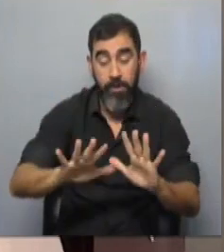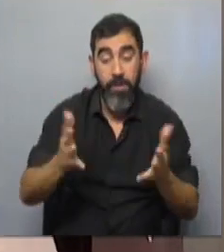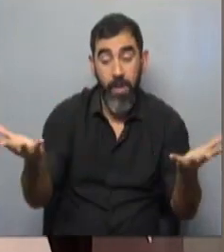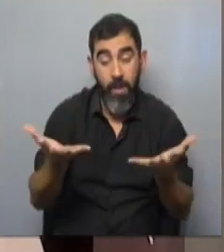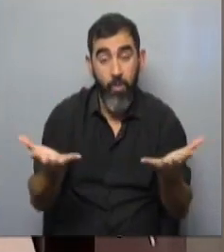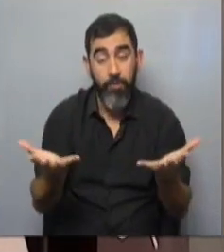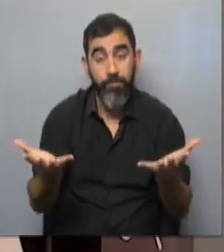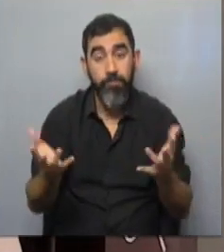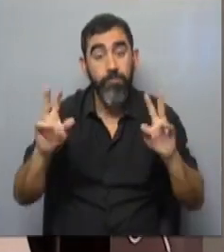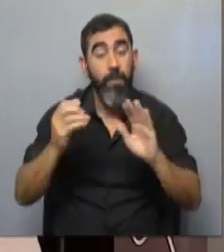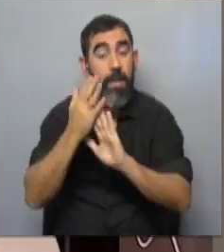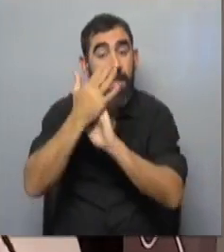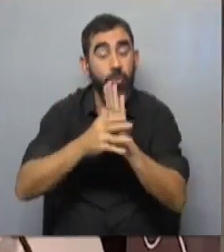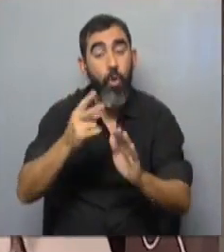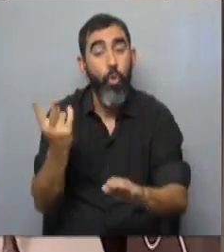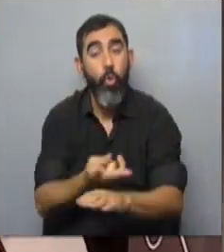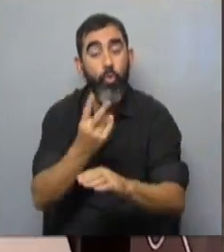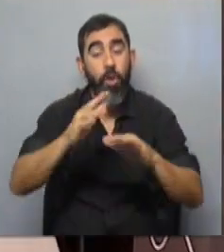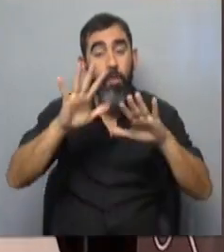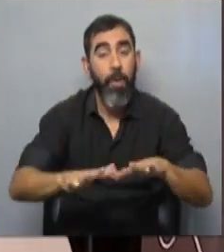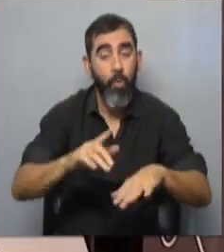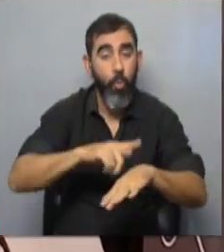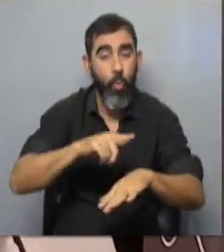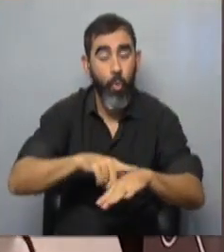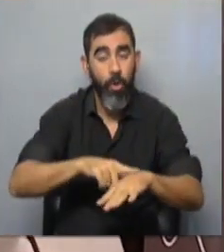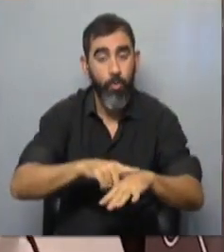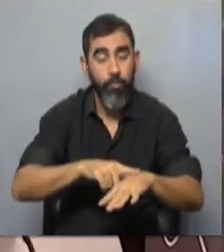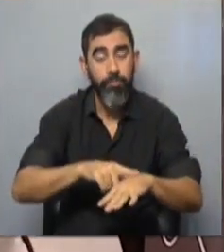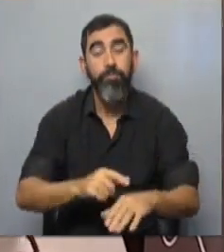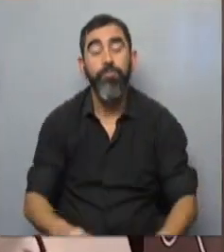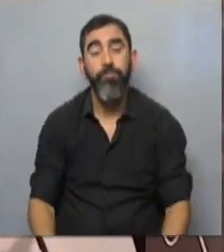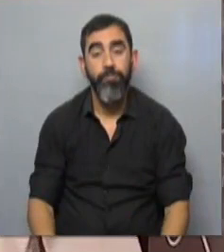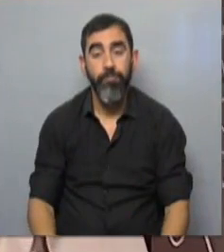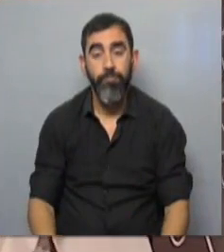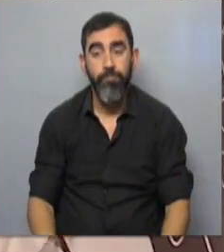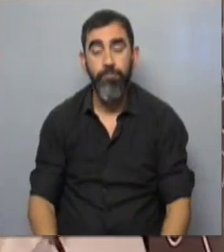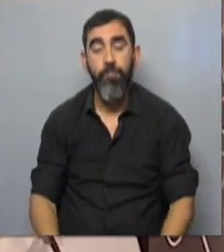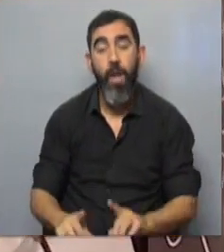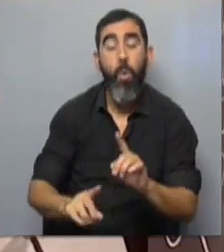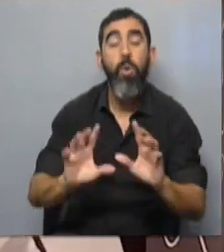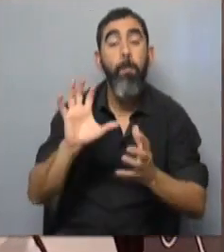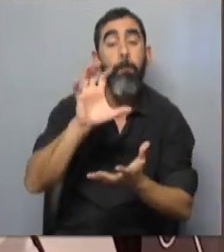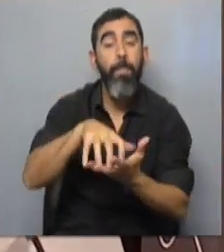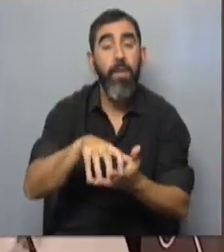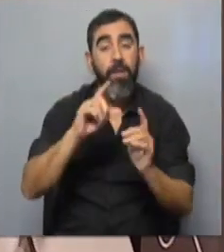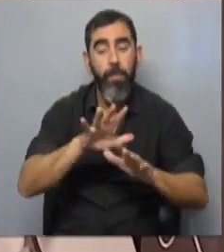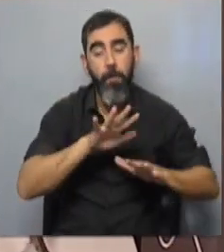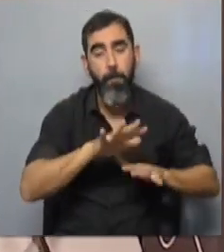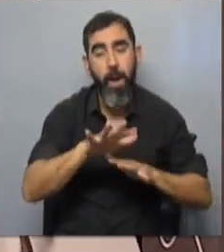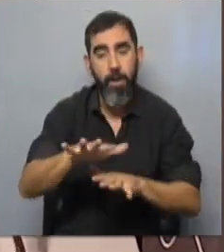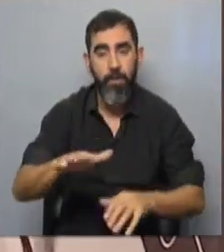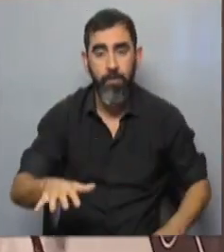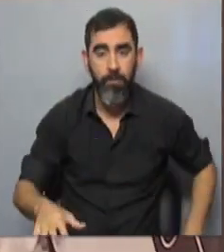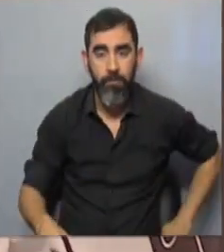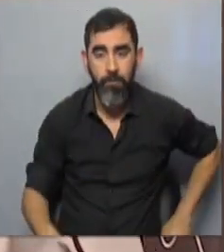tuvimos una medida a nivel nacional de 2 horas de paro por turno por trabajador y trabajadora, que en muchas de las plantas se hicieron también movilización en torno a